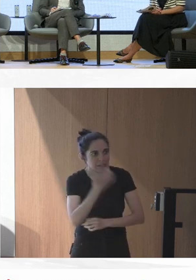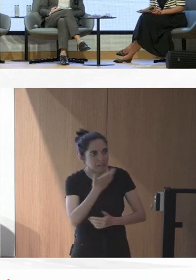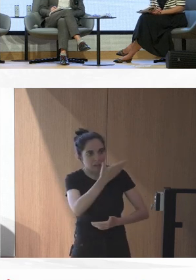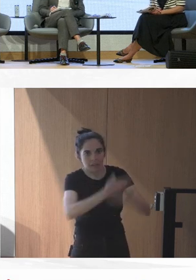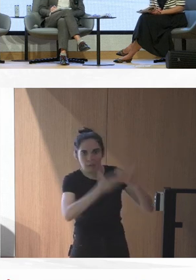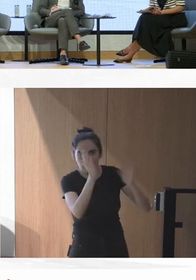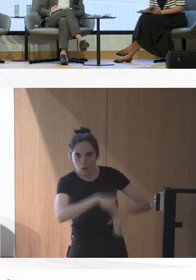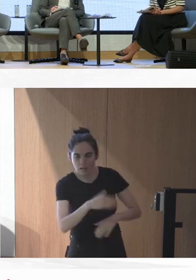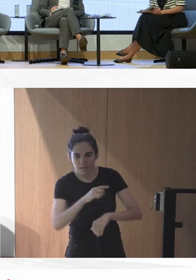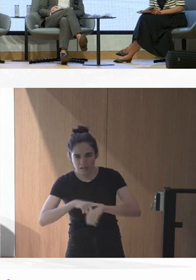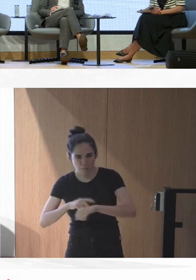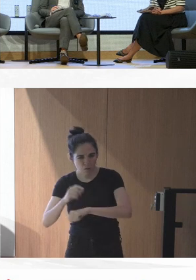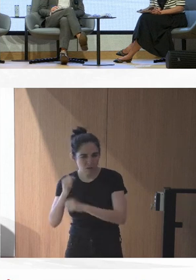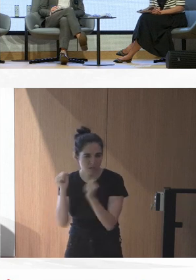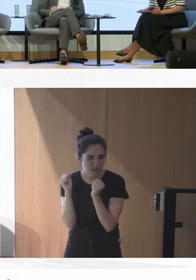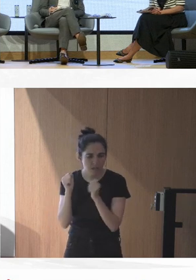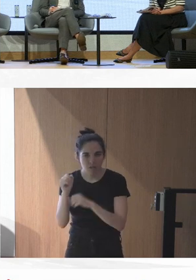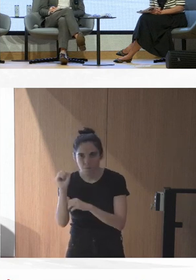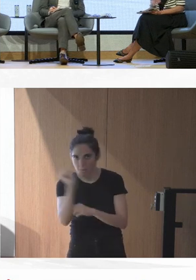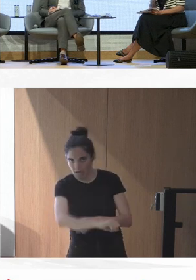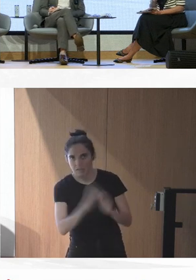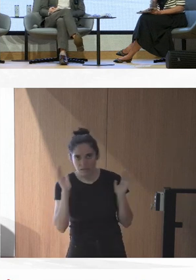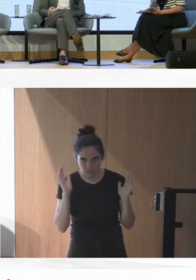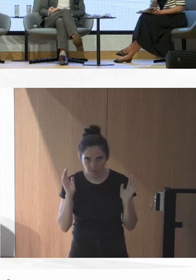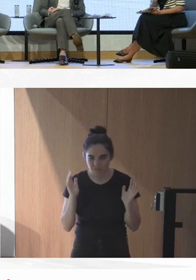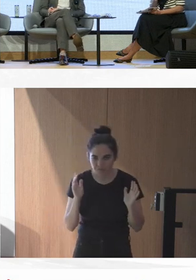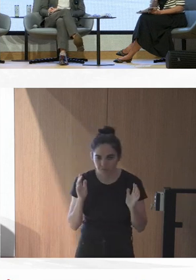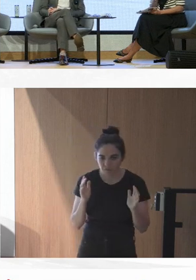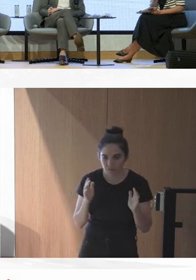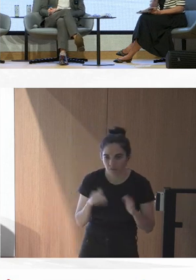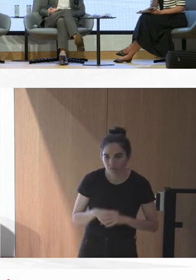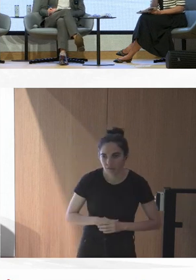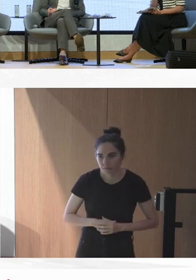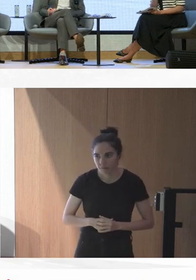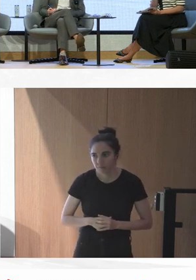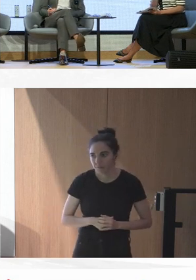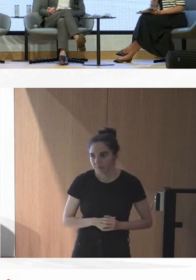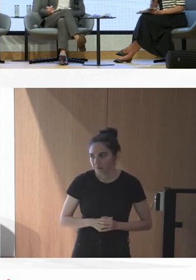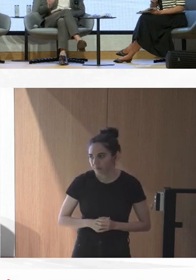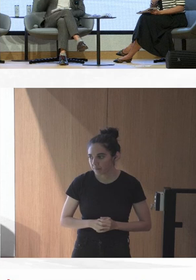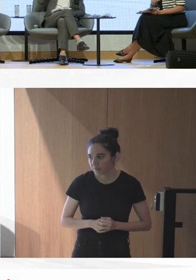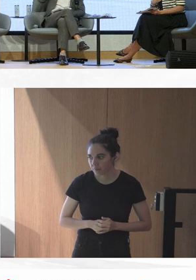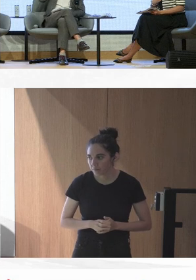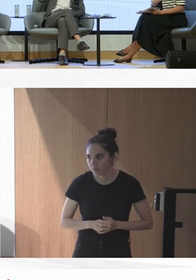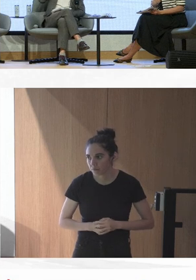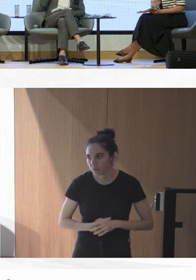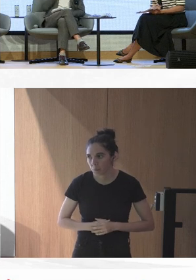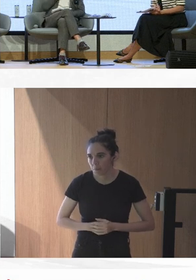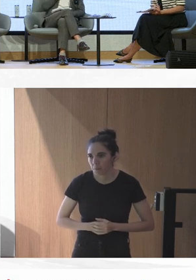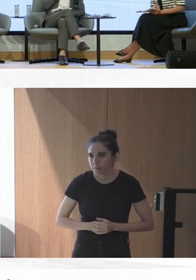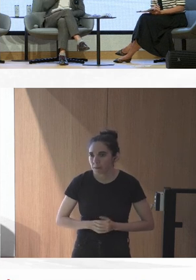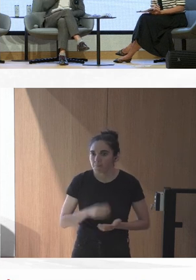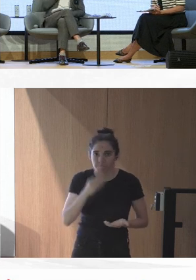sin discapacidad, ¿no? Entonces, me parece que al igual que la interdicción y que